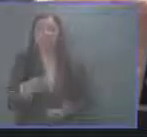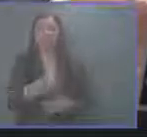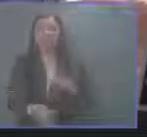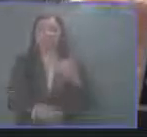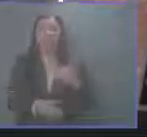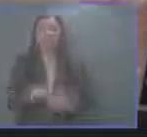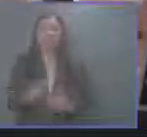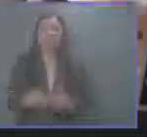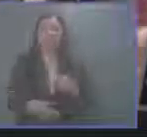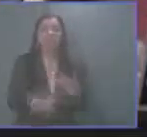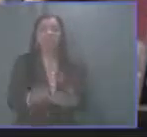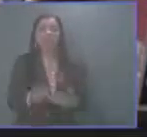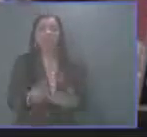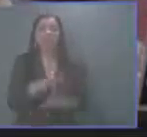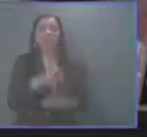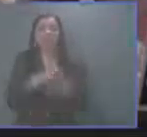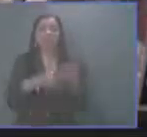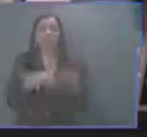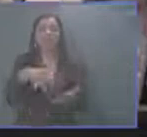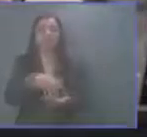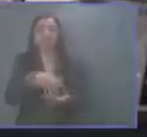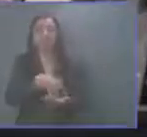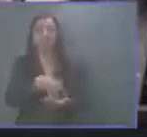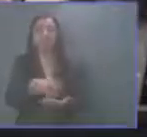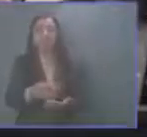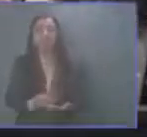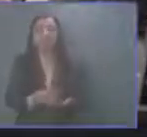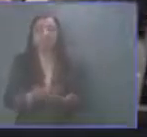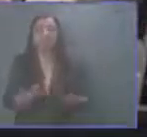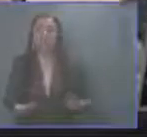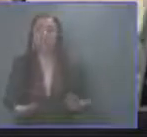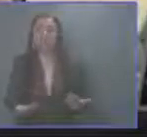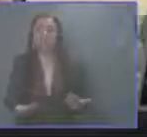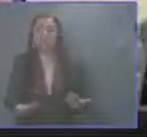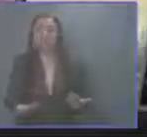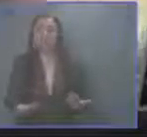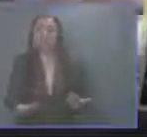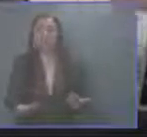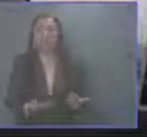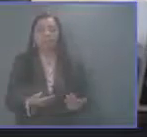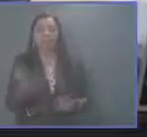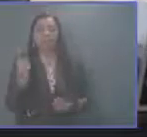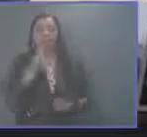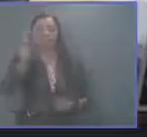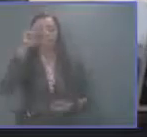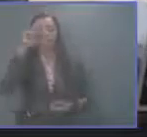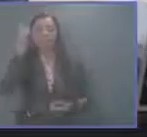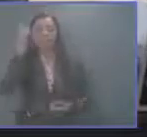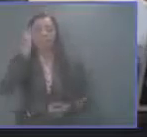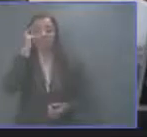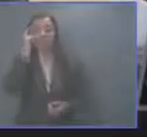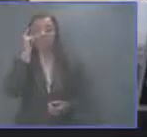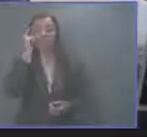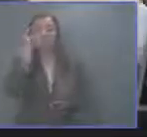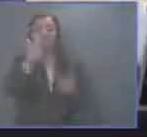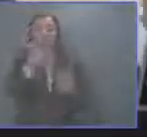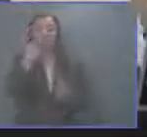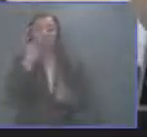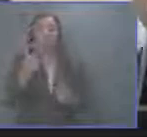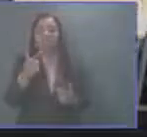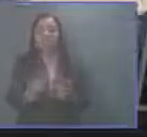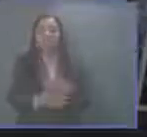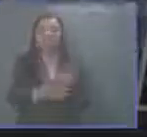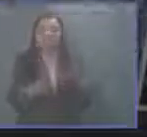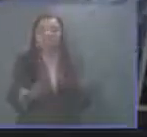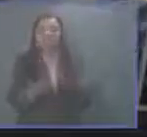y está confundiendo a la población y no hay que ir muy lejos basta ver